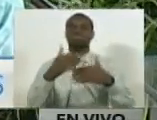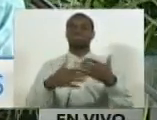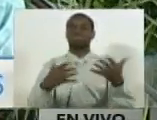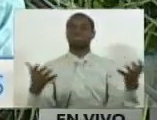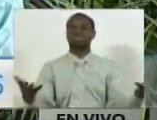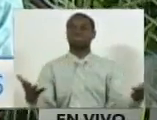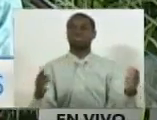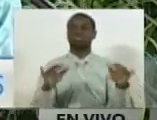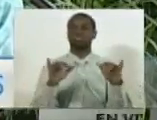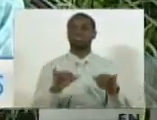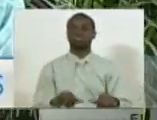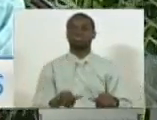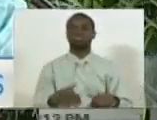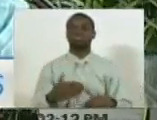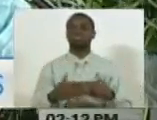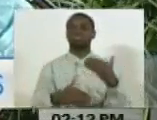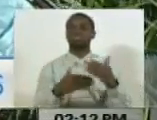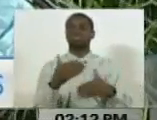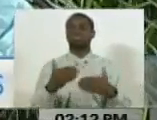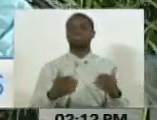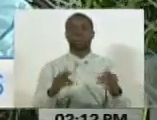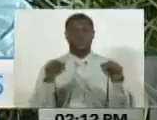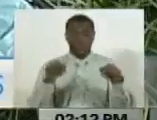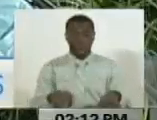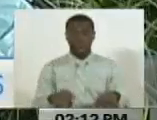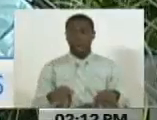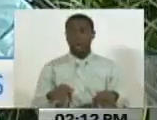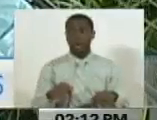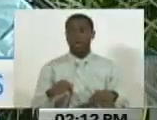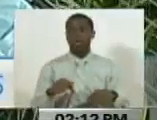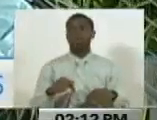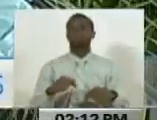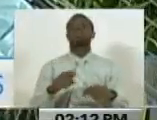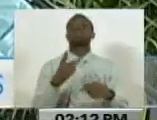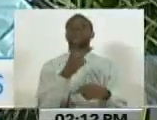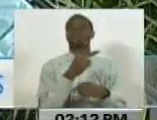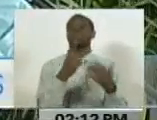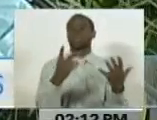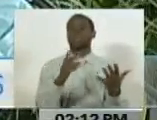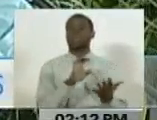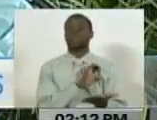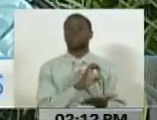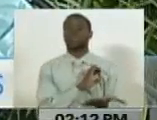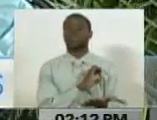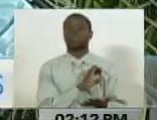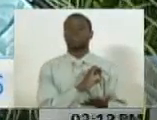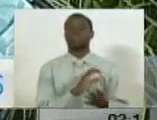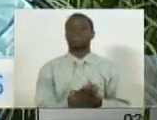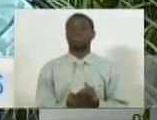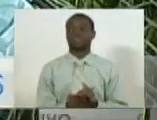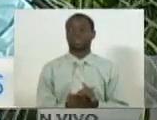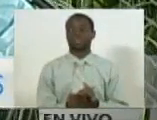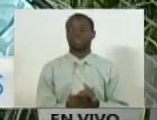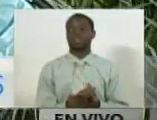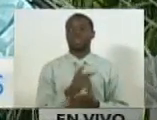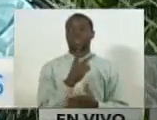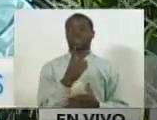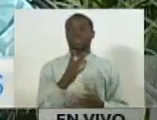año 2017. Hoy, 27 de enero, ¿verdad? 27 de